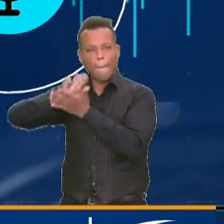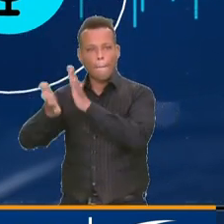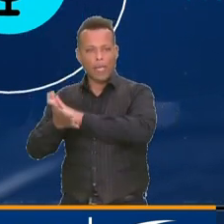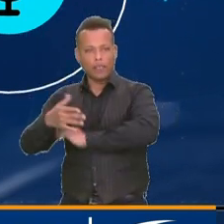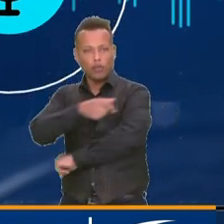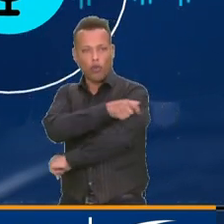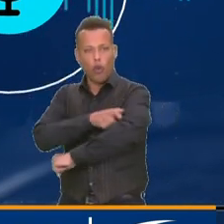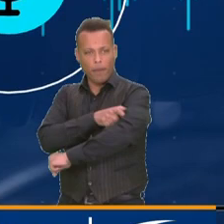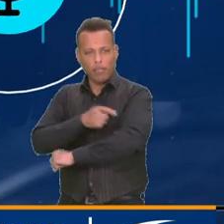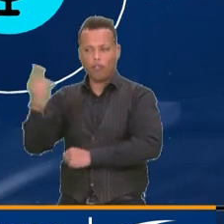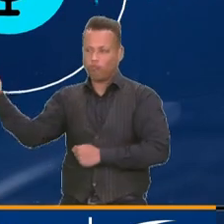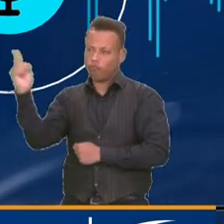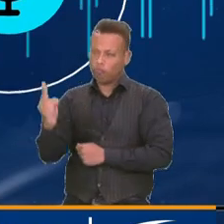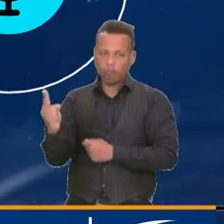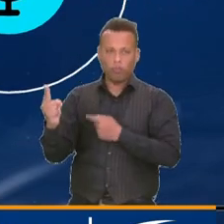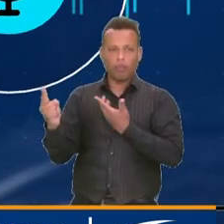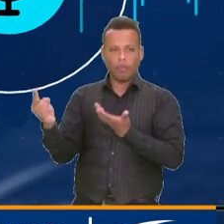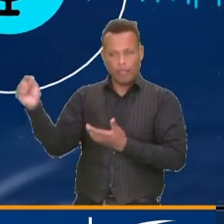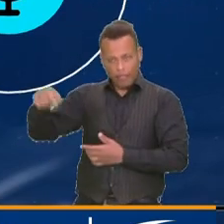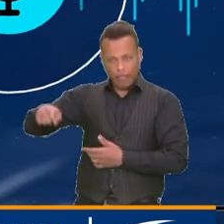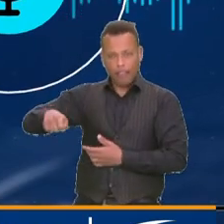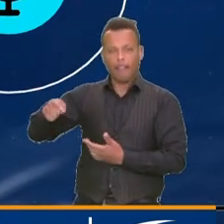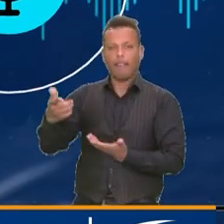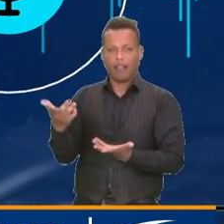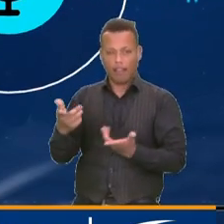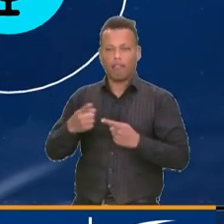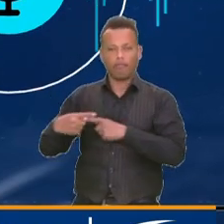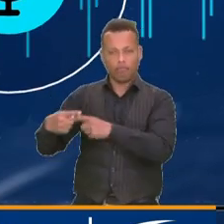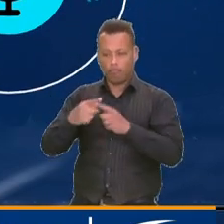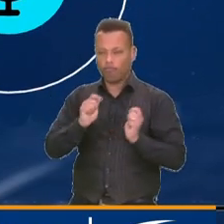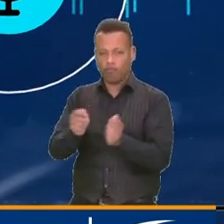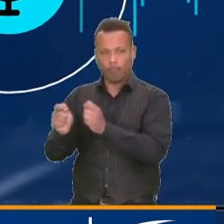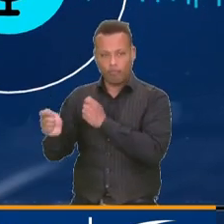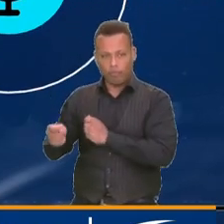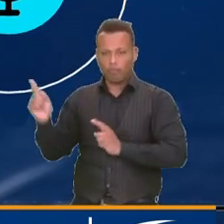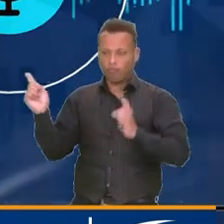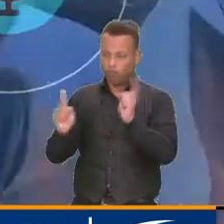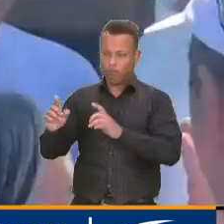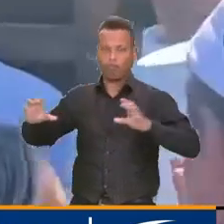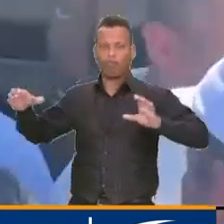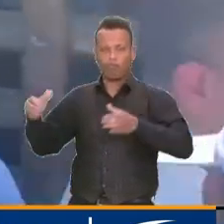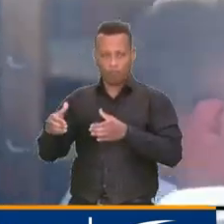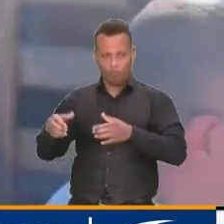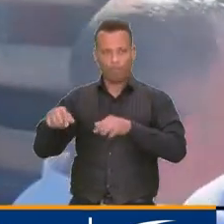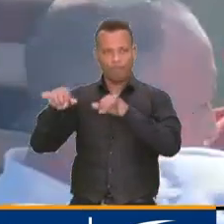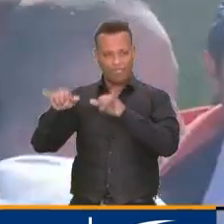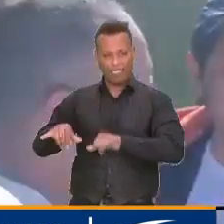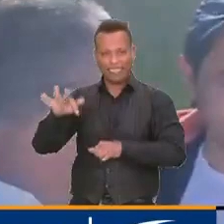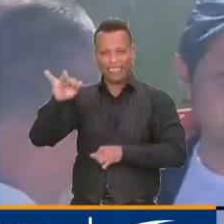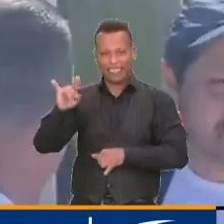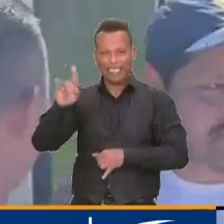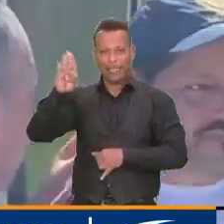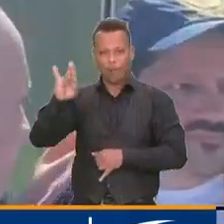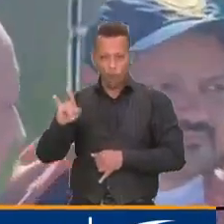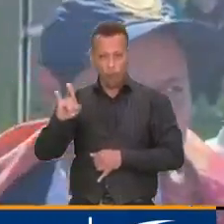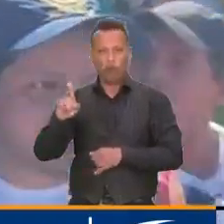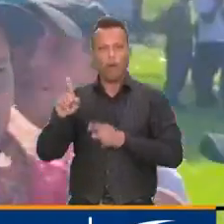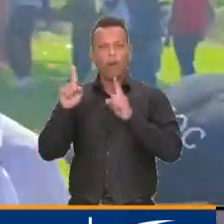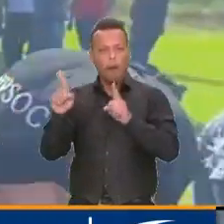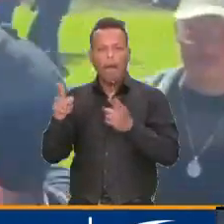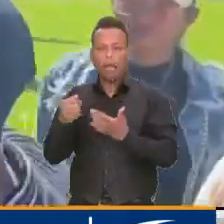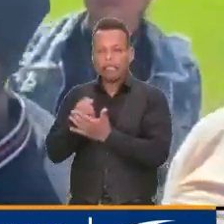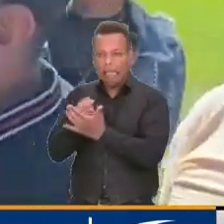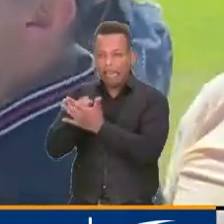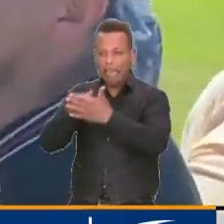casi toda la jornada, al igual que varios miembros de la delegación que se encontraban aquí, digamos que en Tibú, pero en otro punto, tratando de sacar adelante el texto,